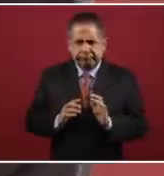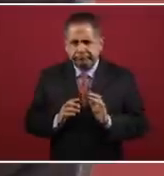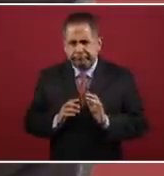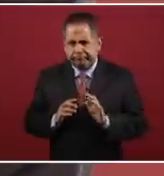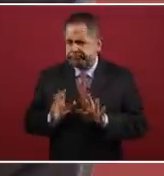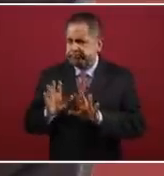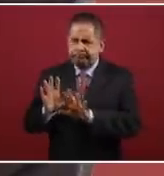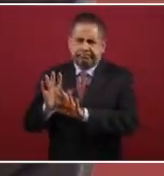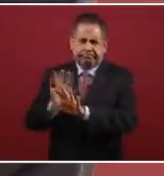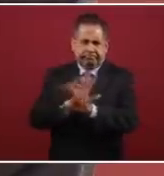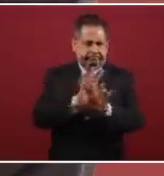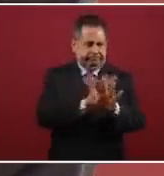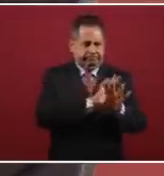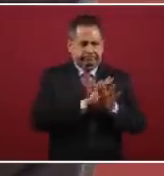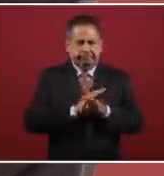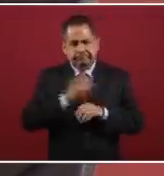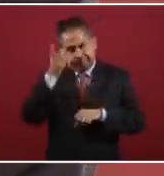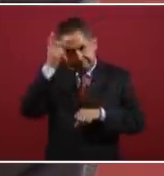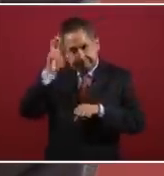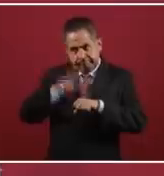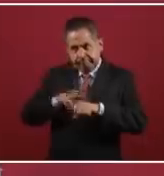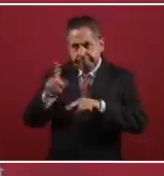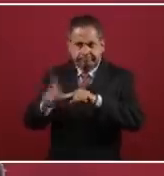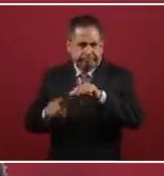renovó a los directivos.